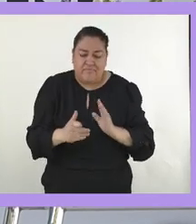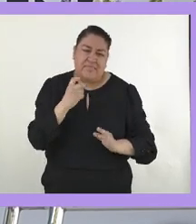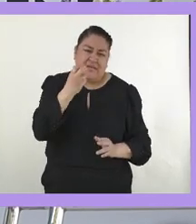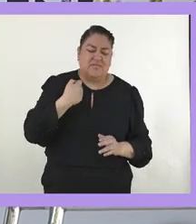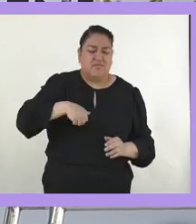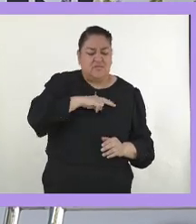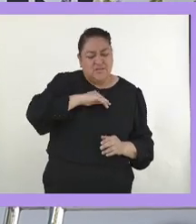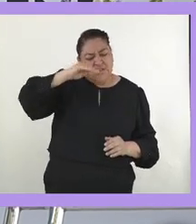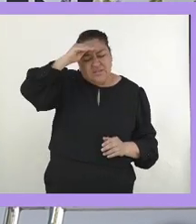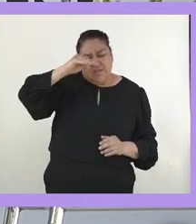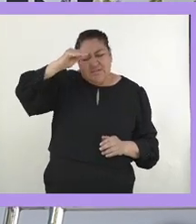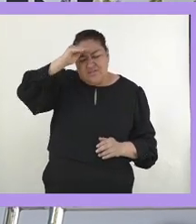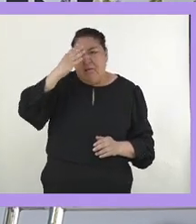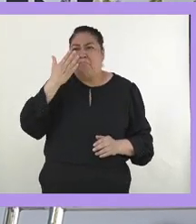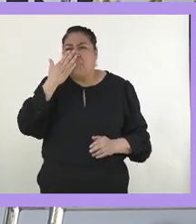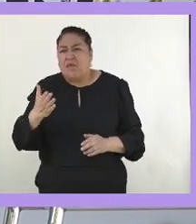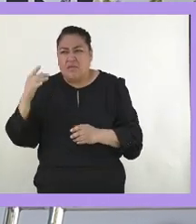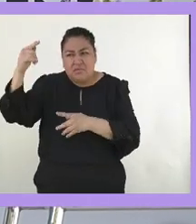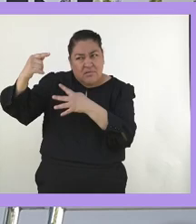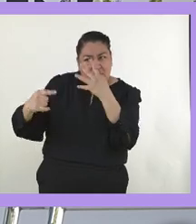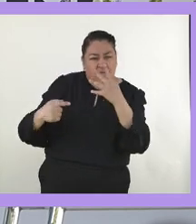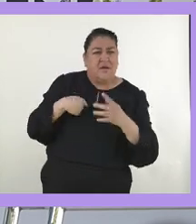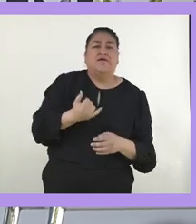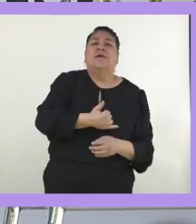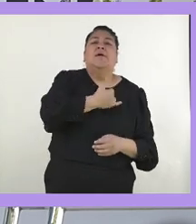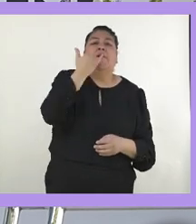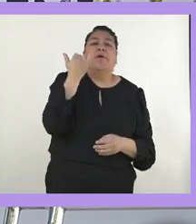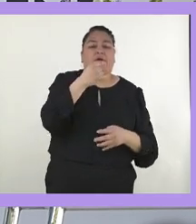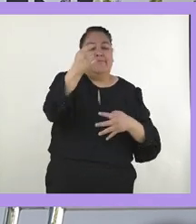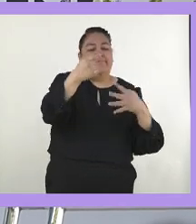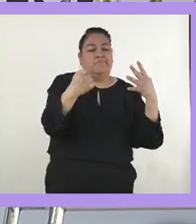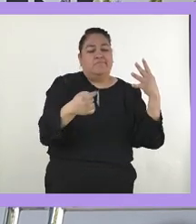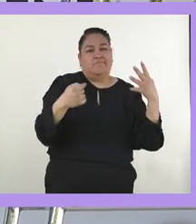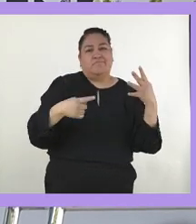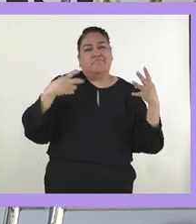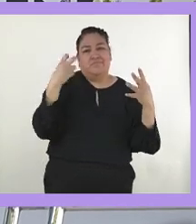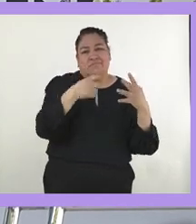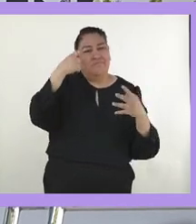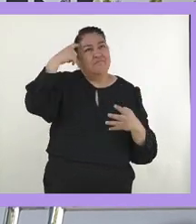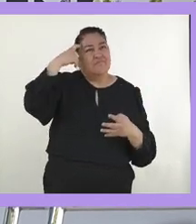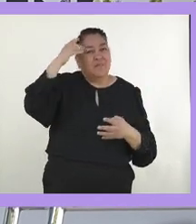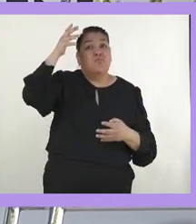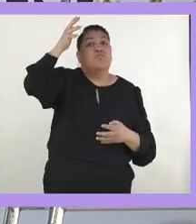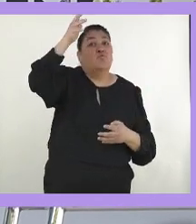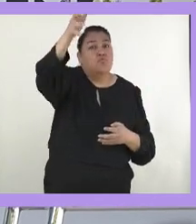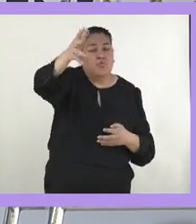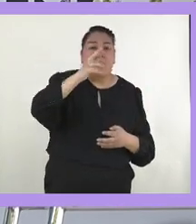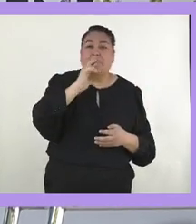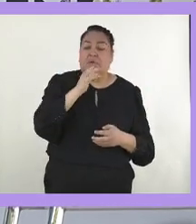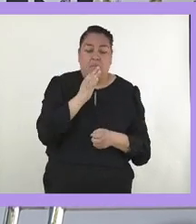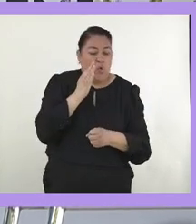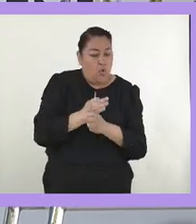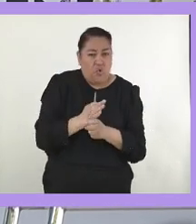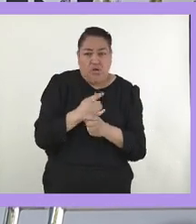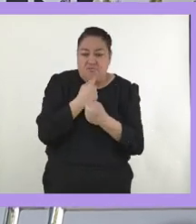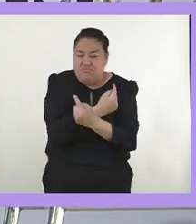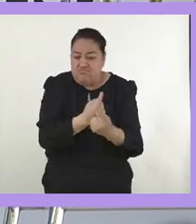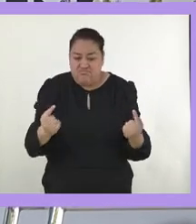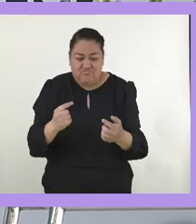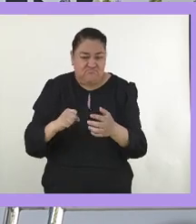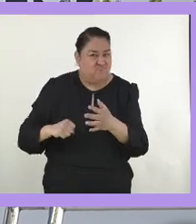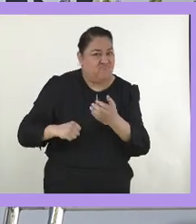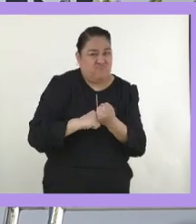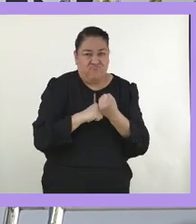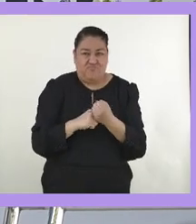los buenos aciertos y esta visión que tenemos hacia el largo plazo con unas bases sólidas en la pirámide